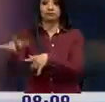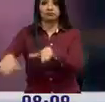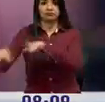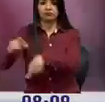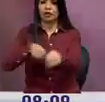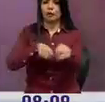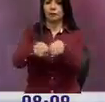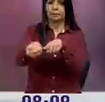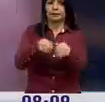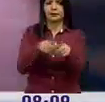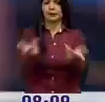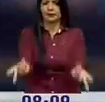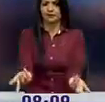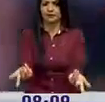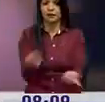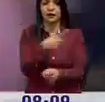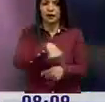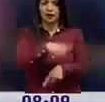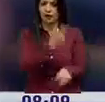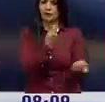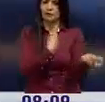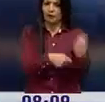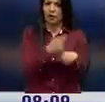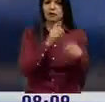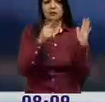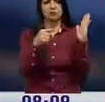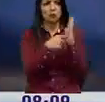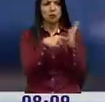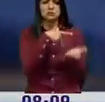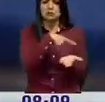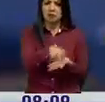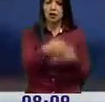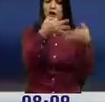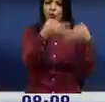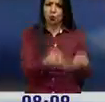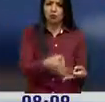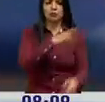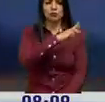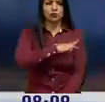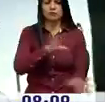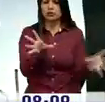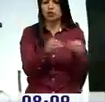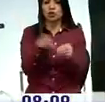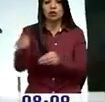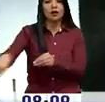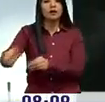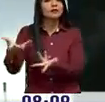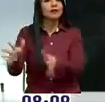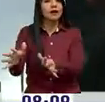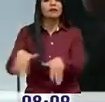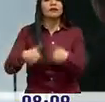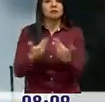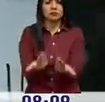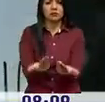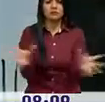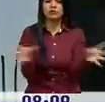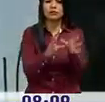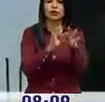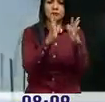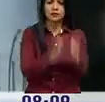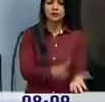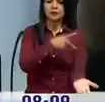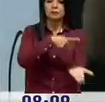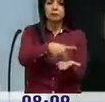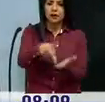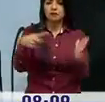competencia desleal contra quienes están establecidos y cumplen con el pago de los impuestos todos los compañeros aportamos